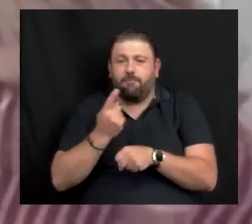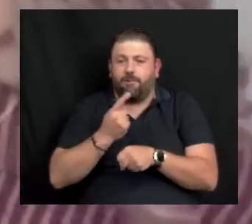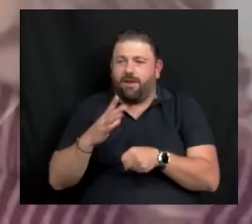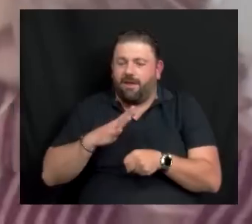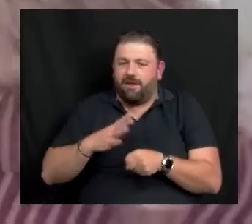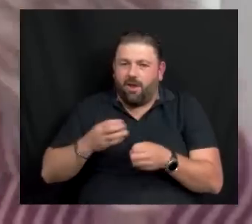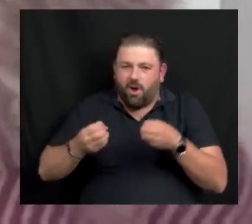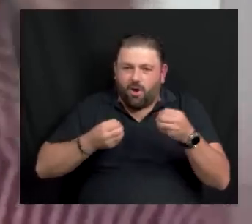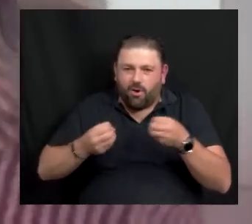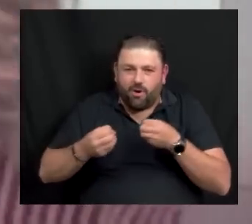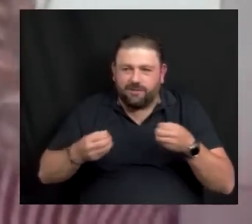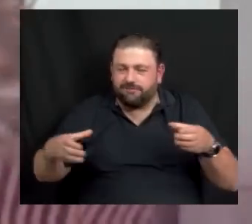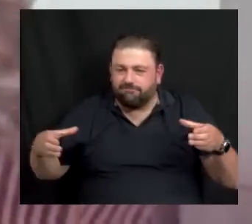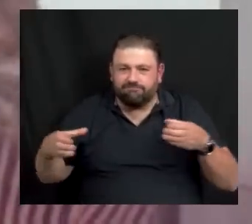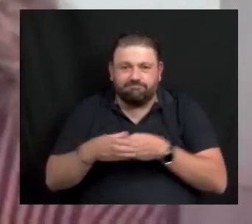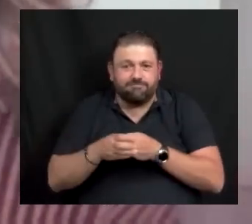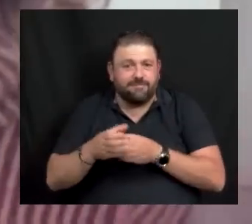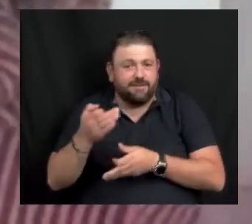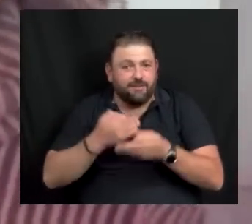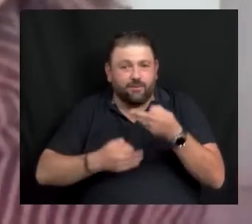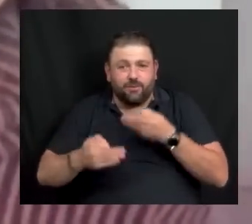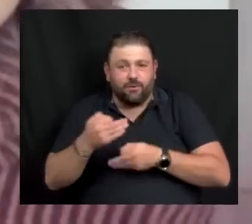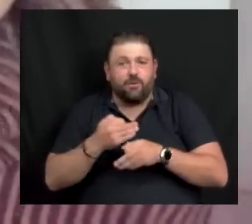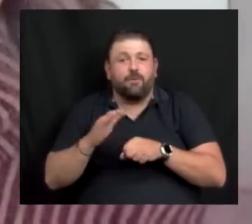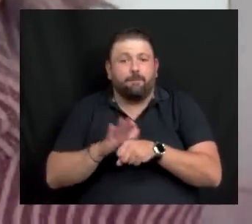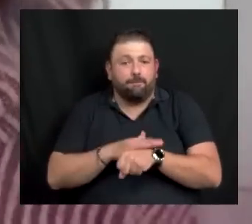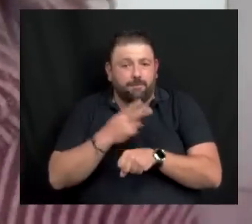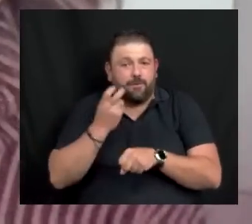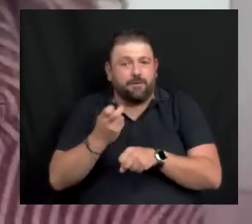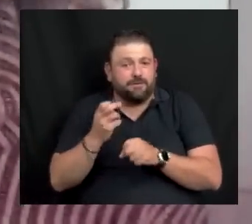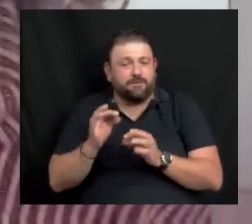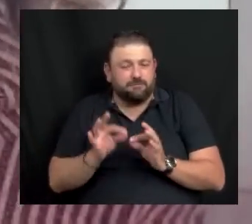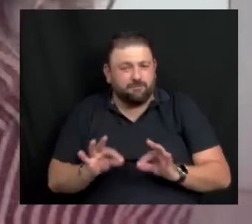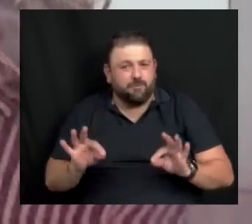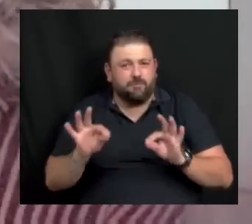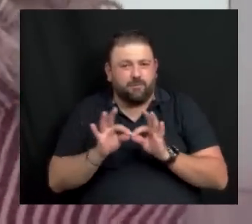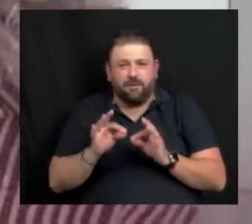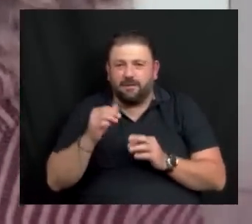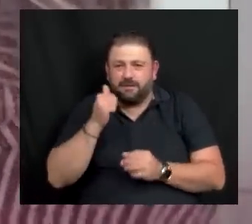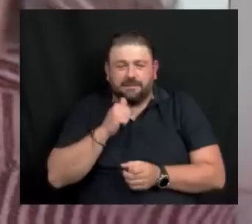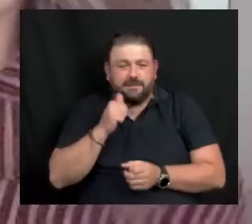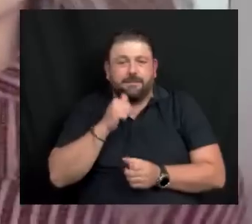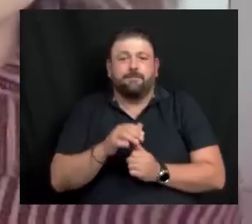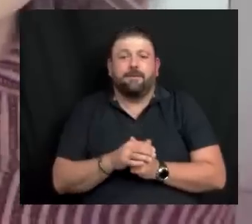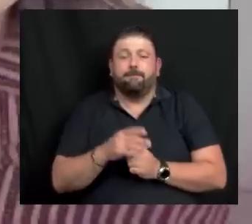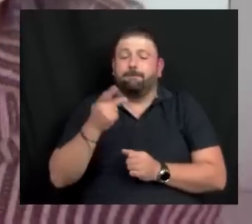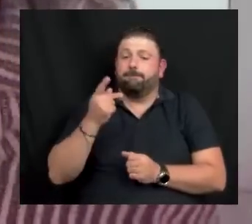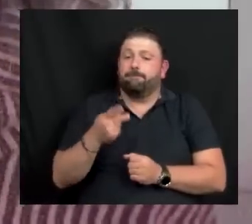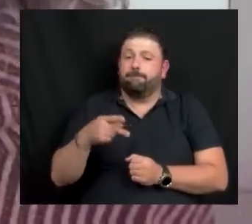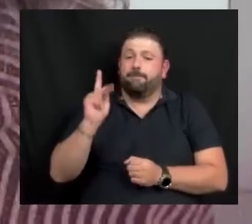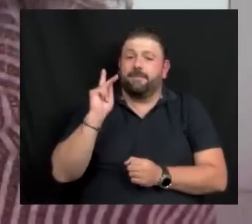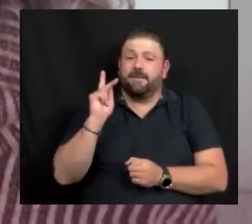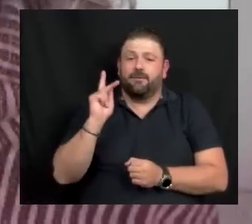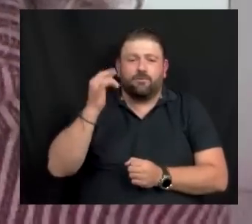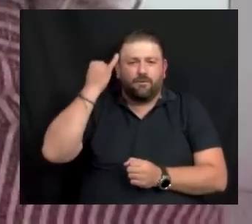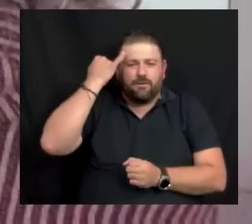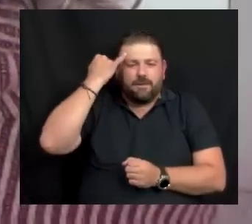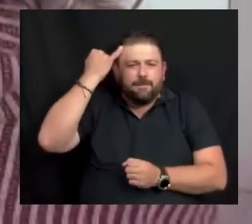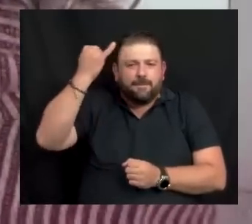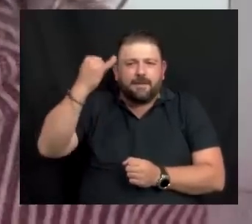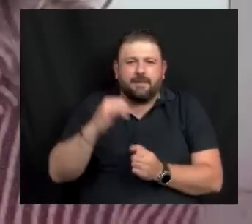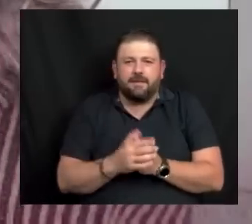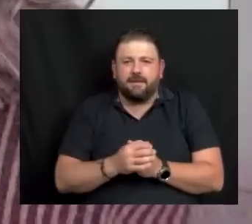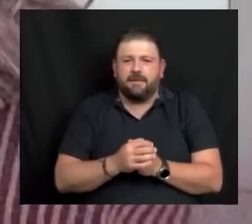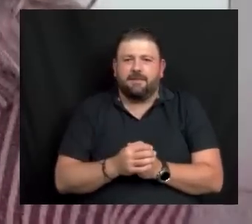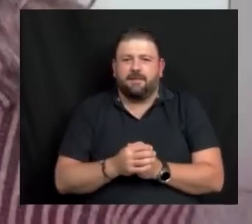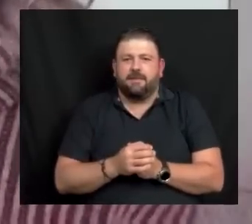hasta cambia la sede, sí, en rally es muy, muy variada la sede, pero pues imagínate,